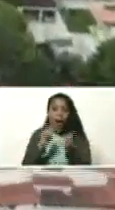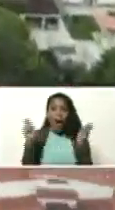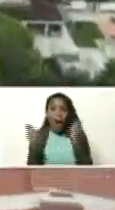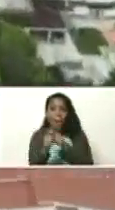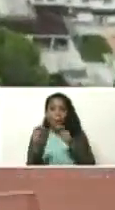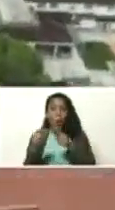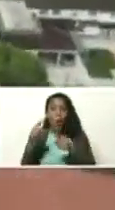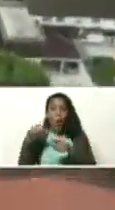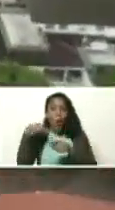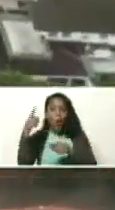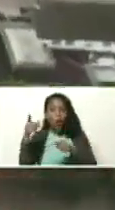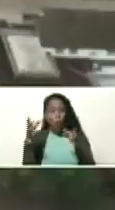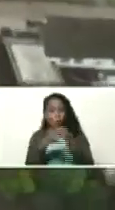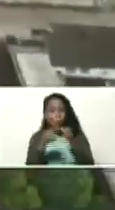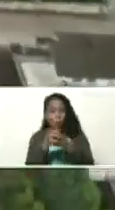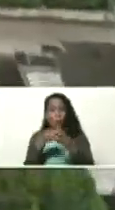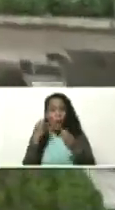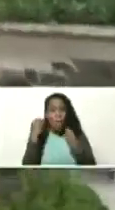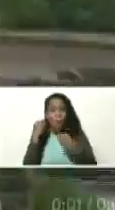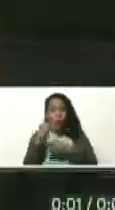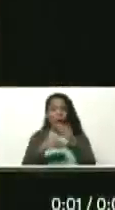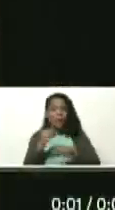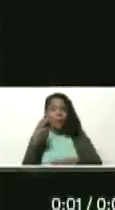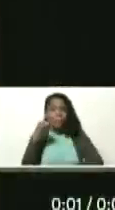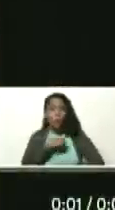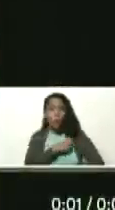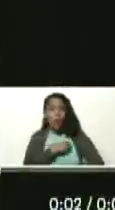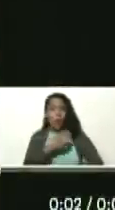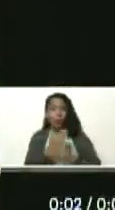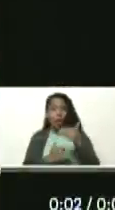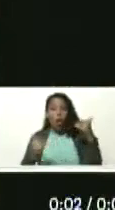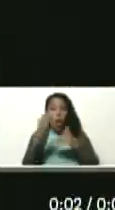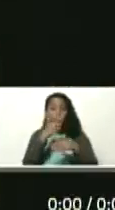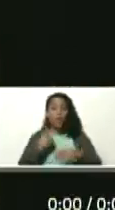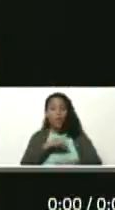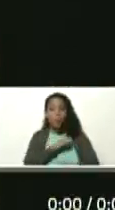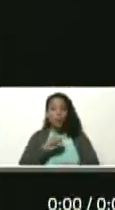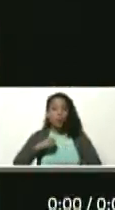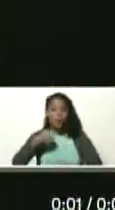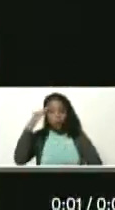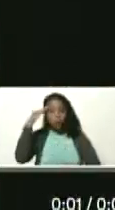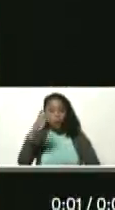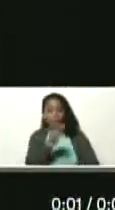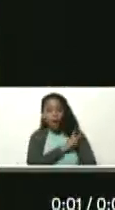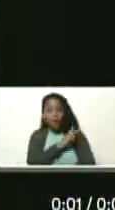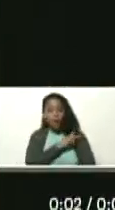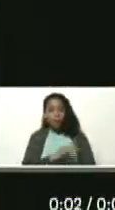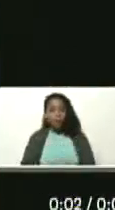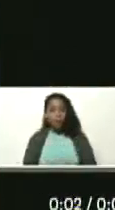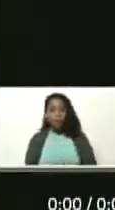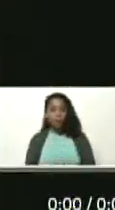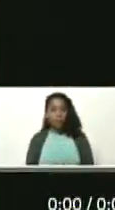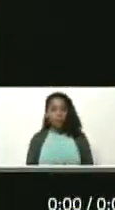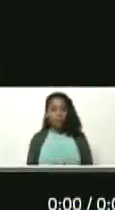también, para garantizarle la moral elevada de nuestro personal, mi comandante en jefe.